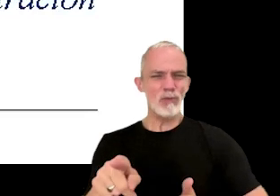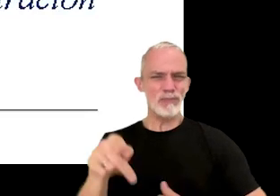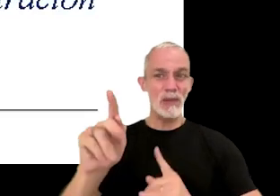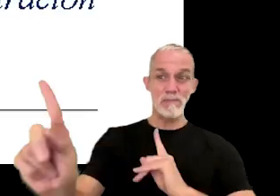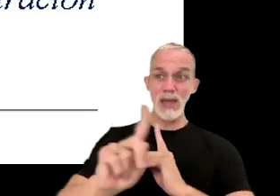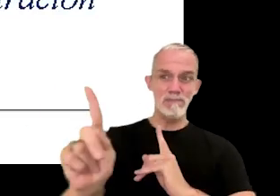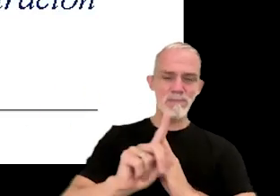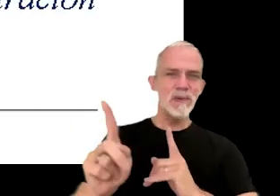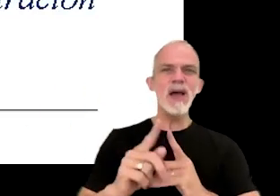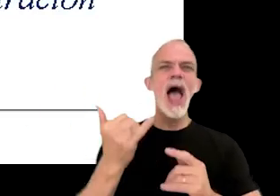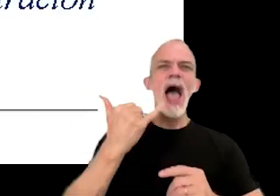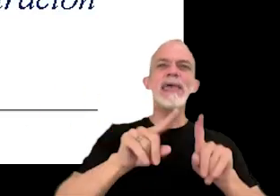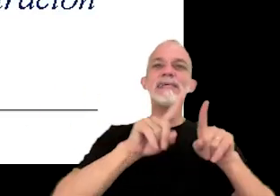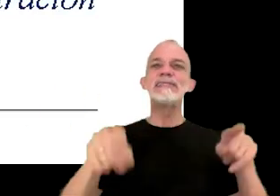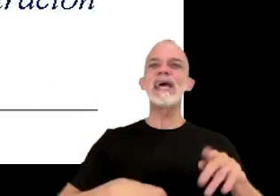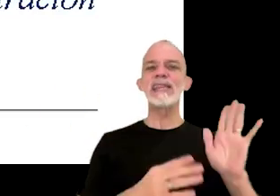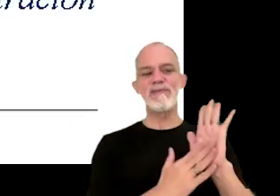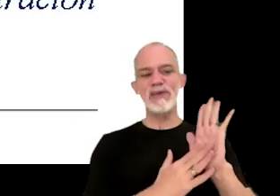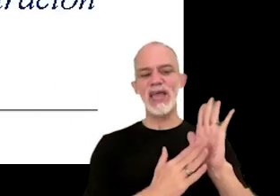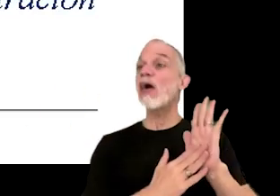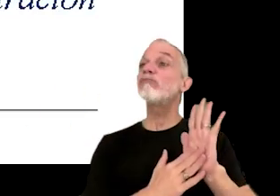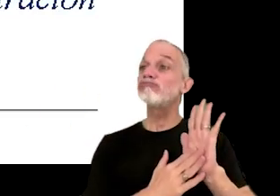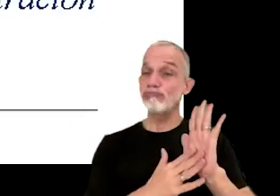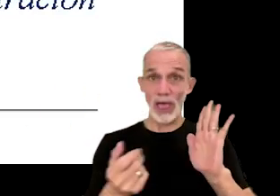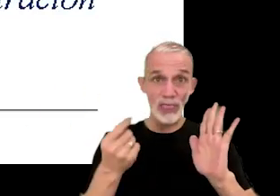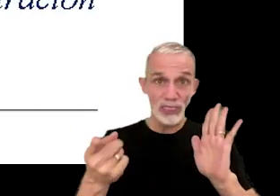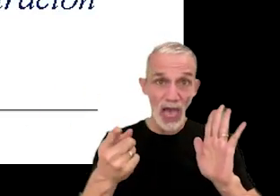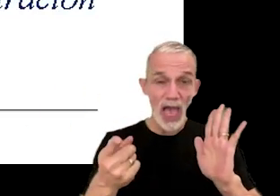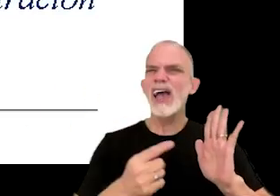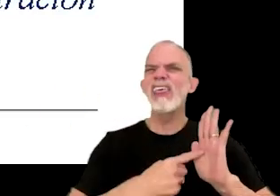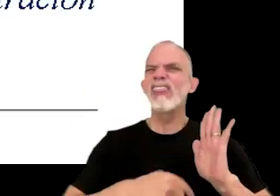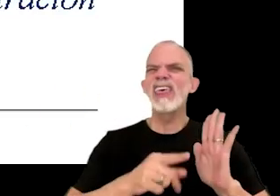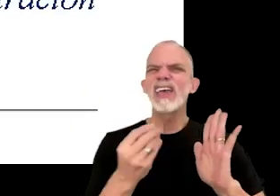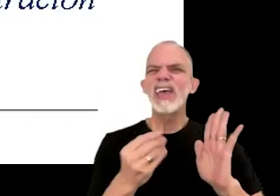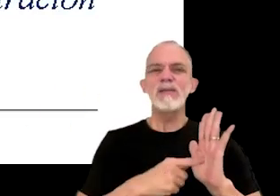el certificado que acredita la condición